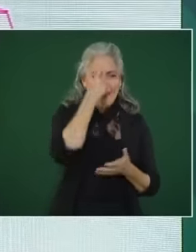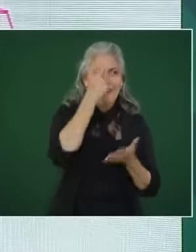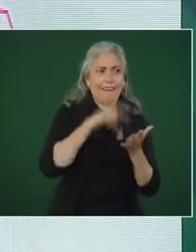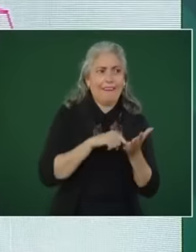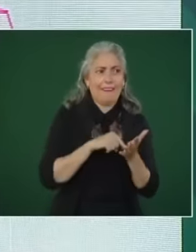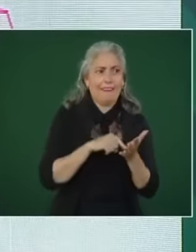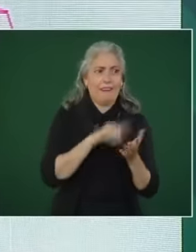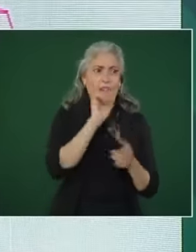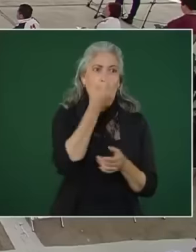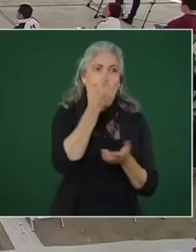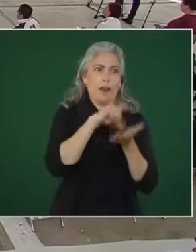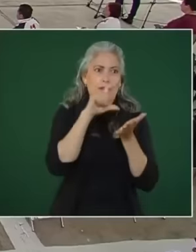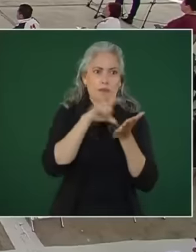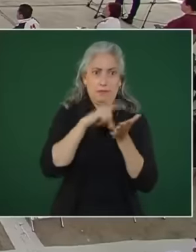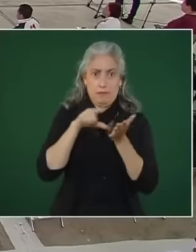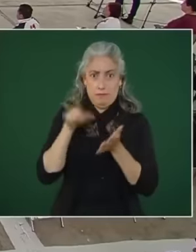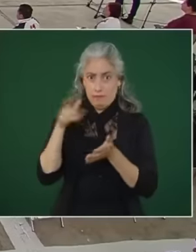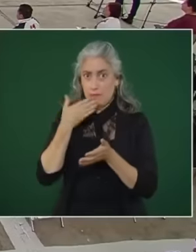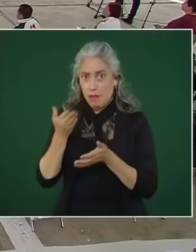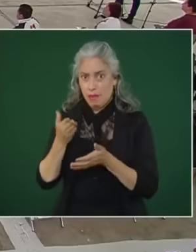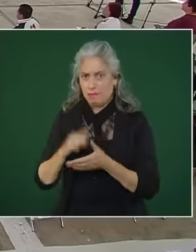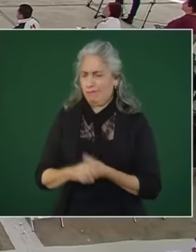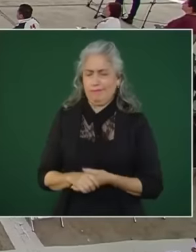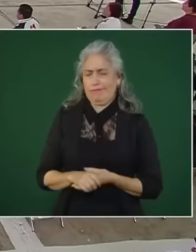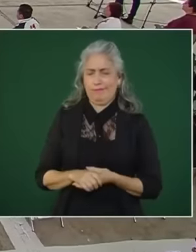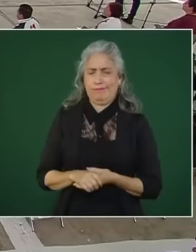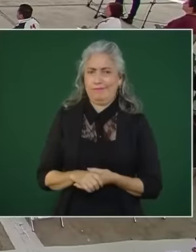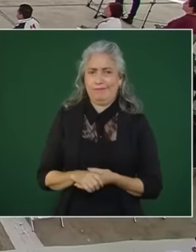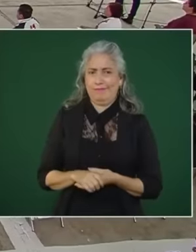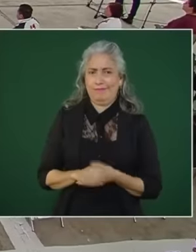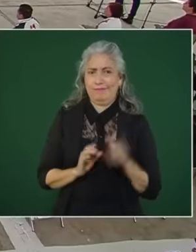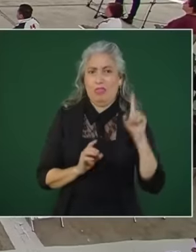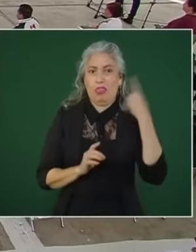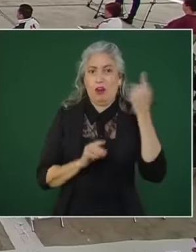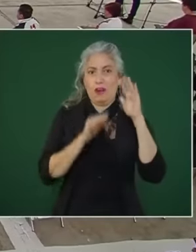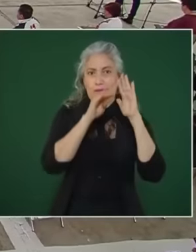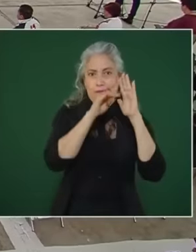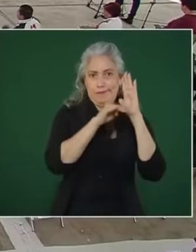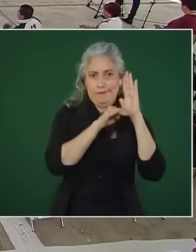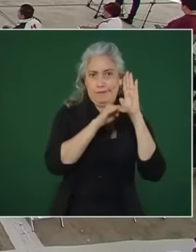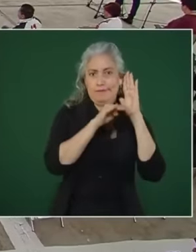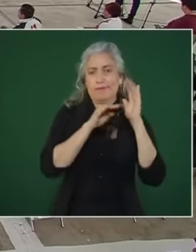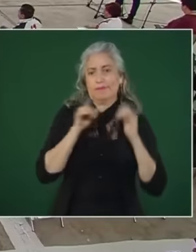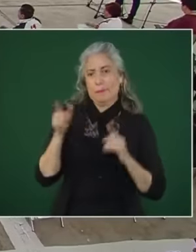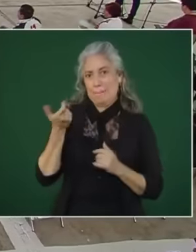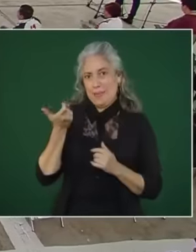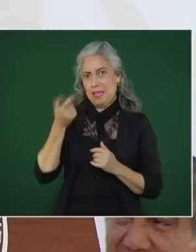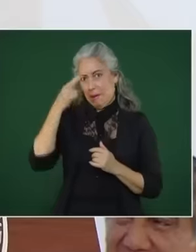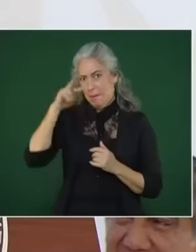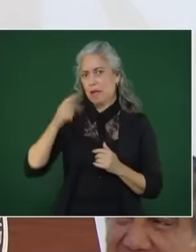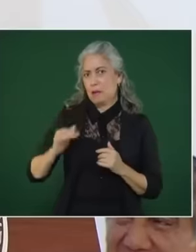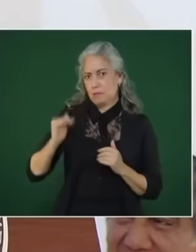y no les fue bien. Pero el otro dato que es muy bueno es que